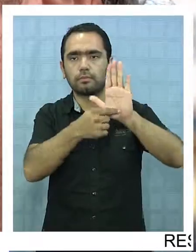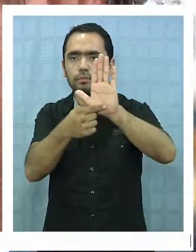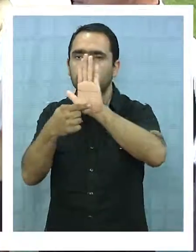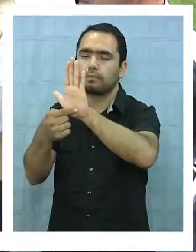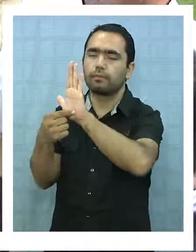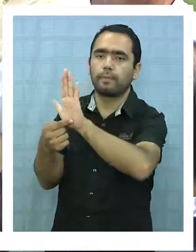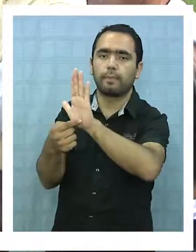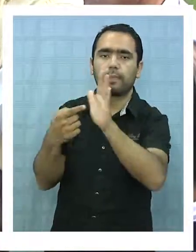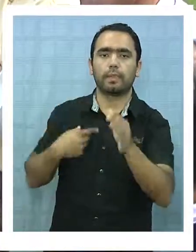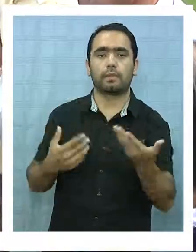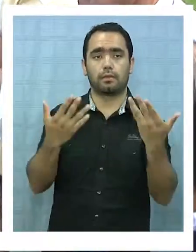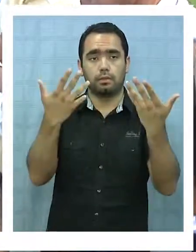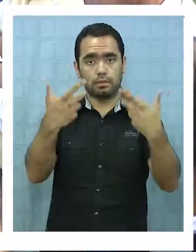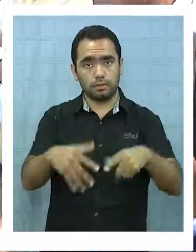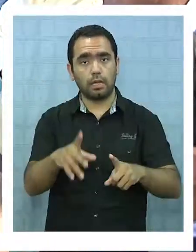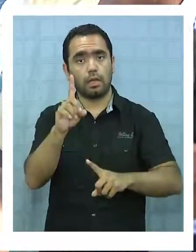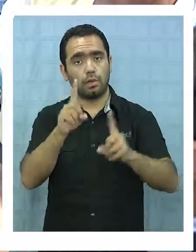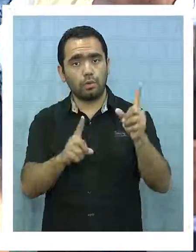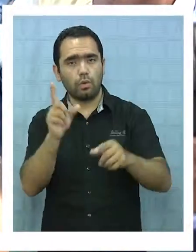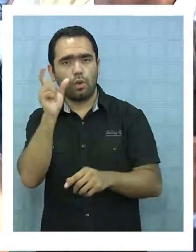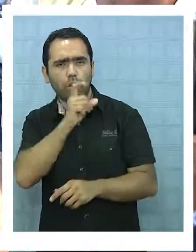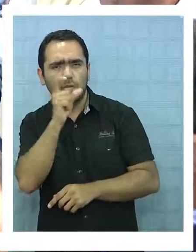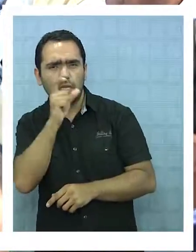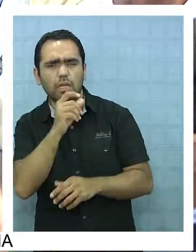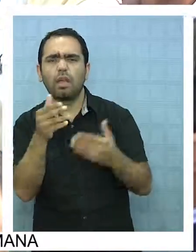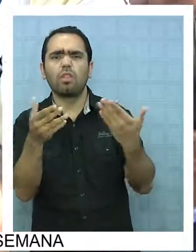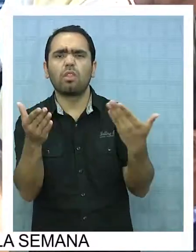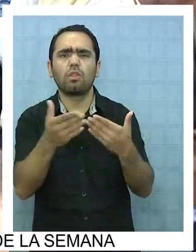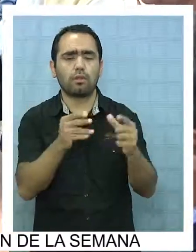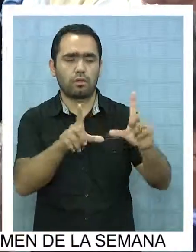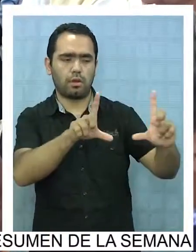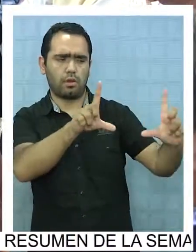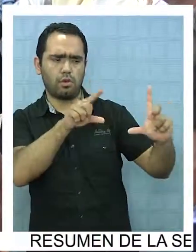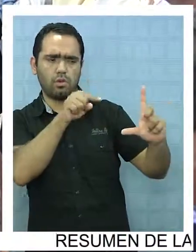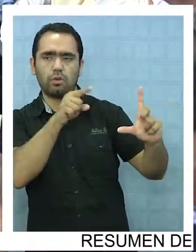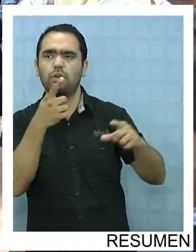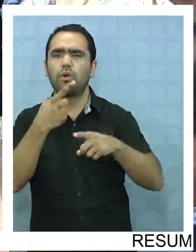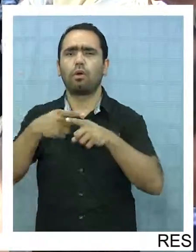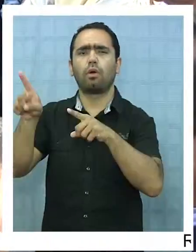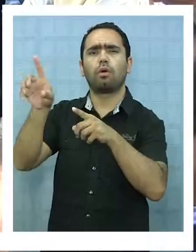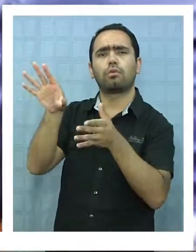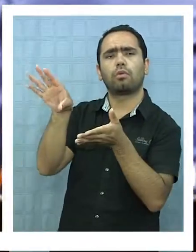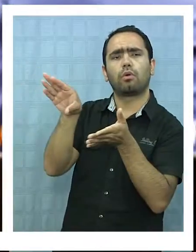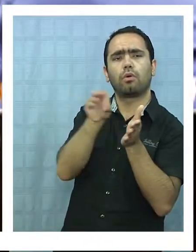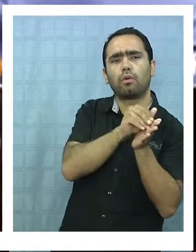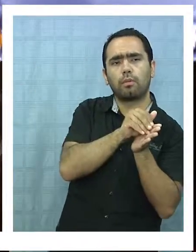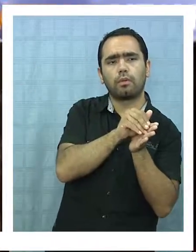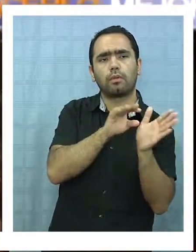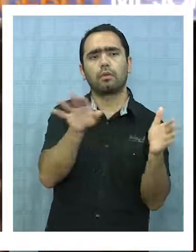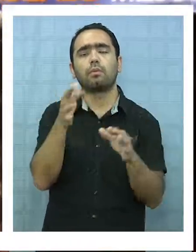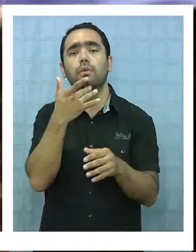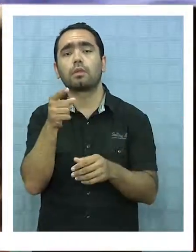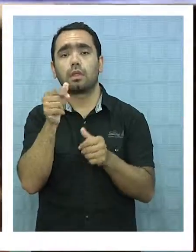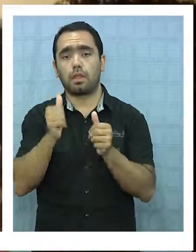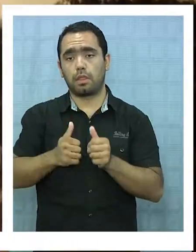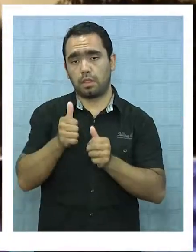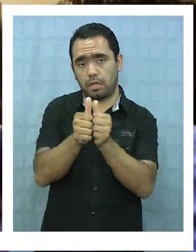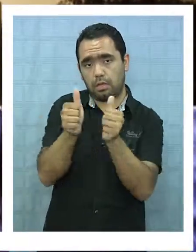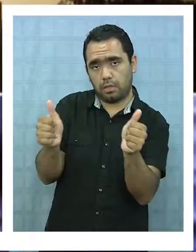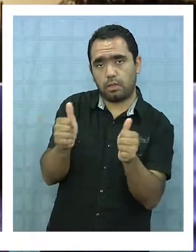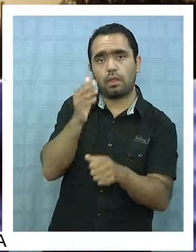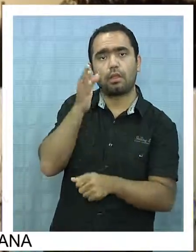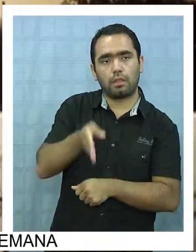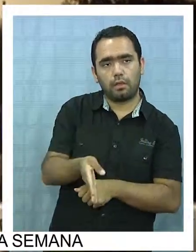Mientras tanto, han surgido críticas al logo, mencionando que sería plagio. Materia que según dirigentes de la entidad deberán